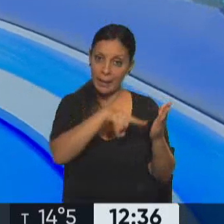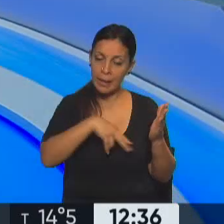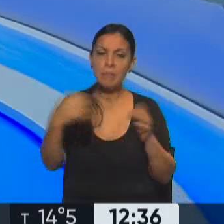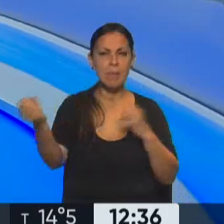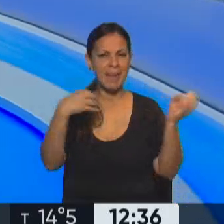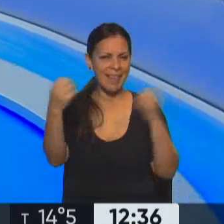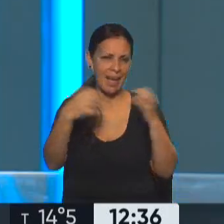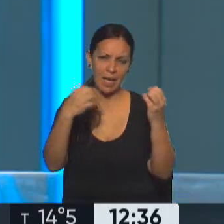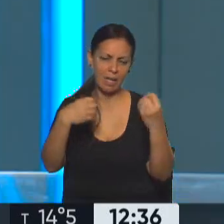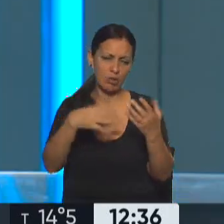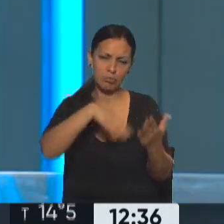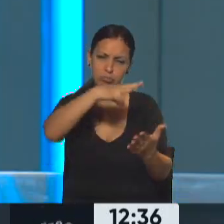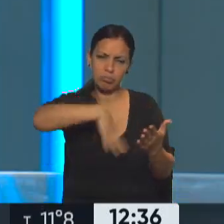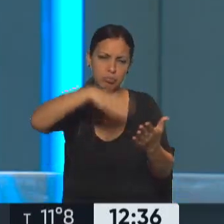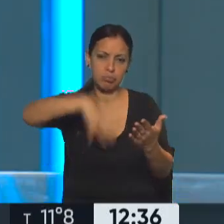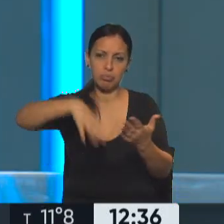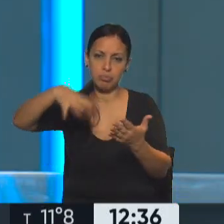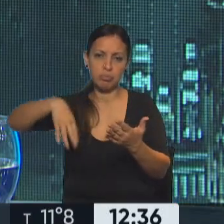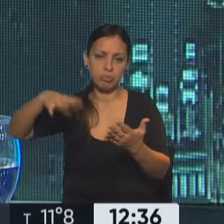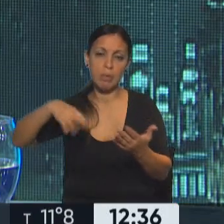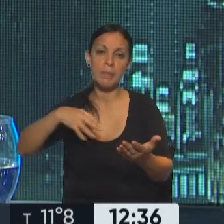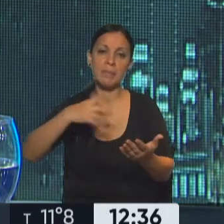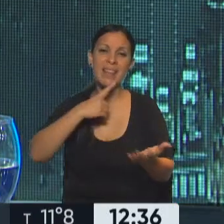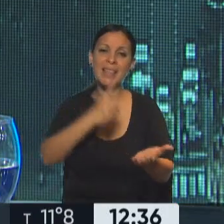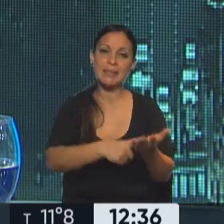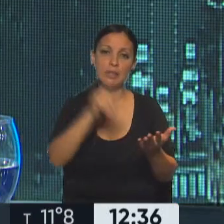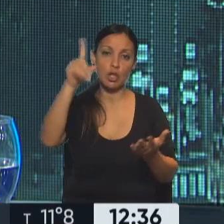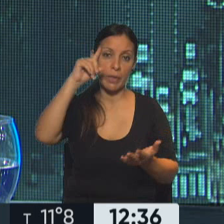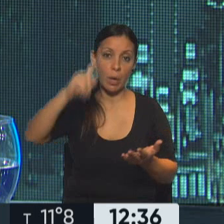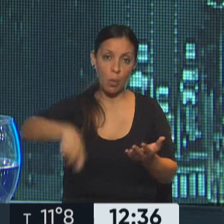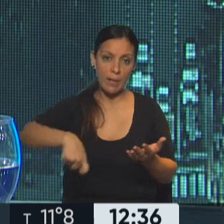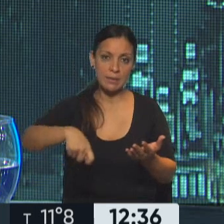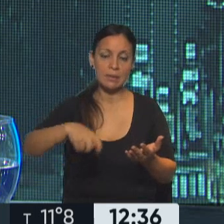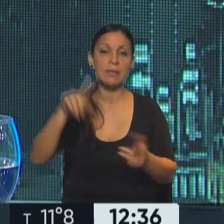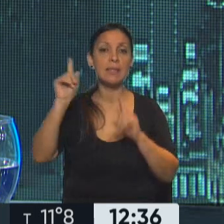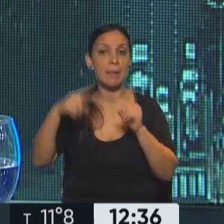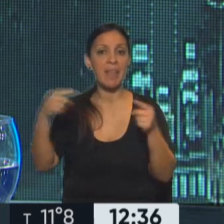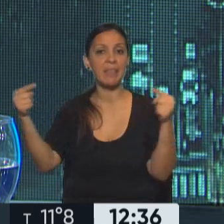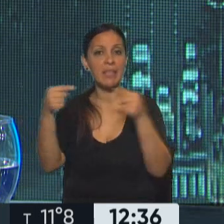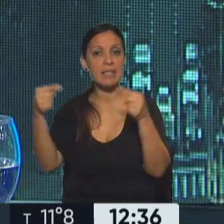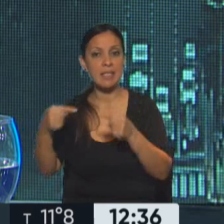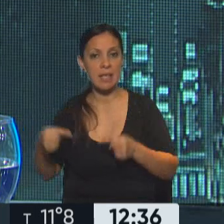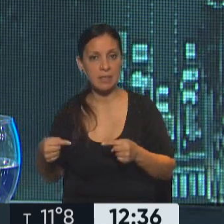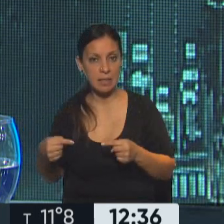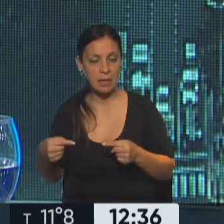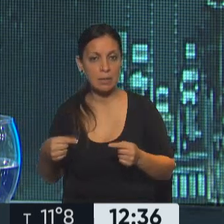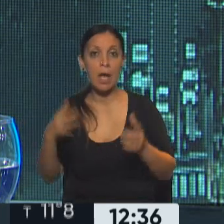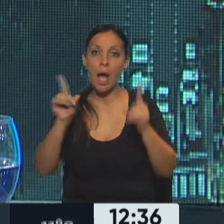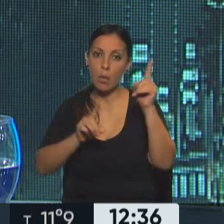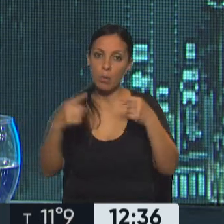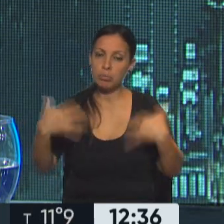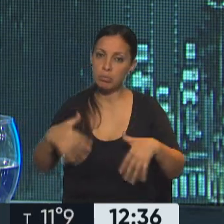mandado todo el fallo y las disidencias. Las disidencias son notables, ¿no? Hay